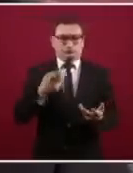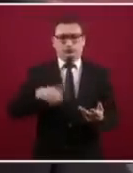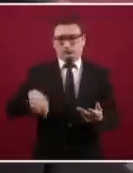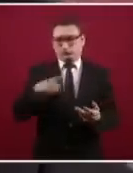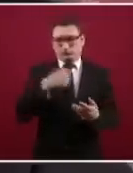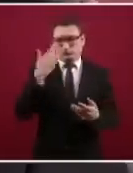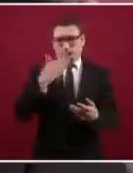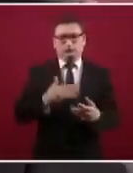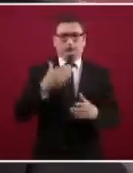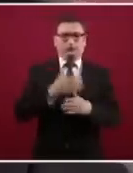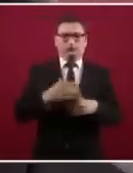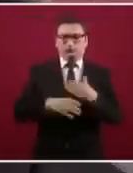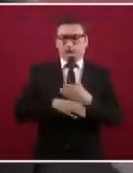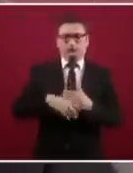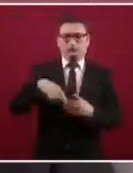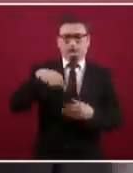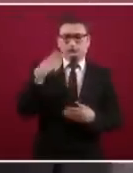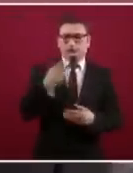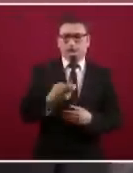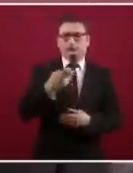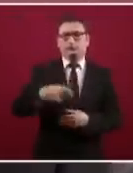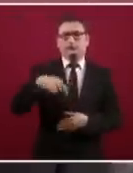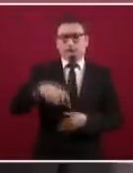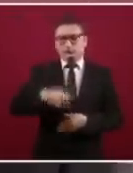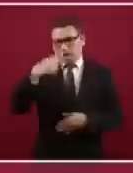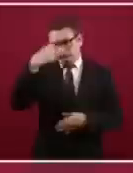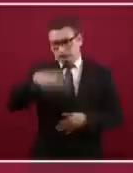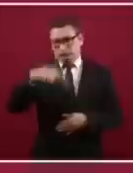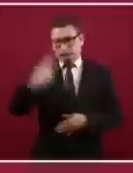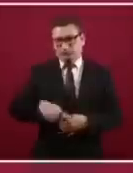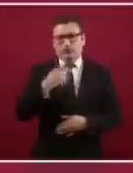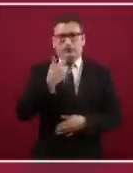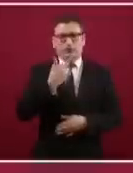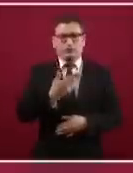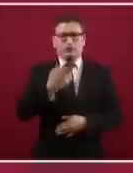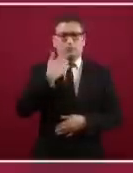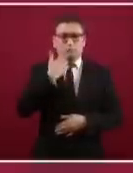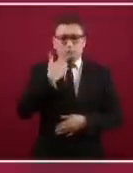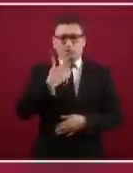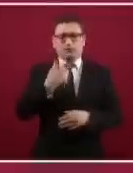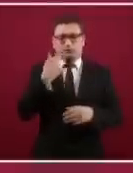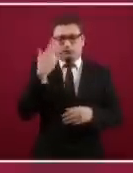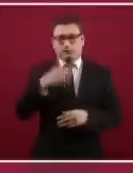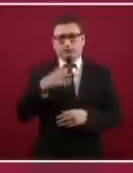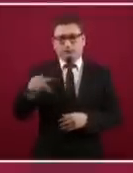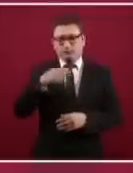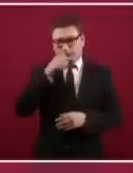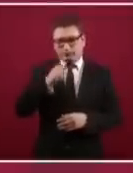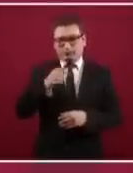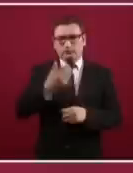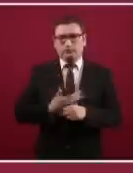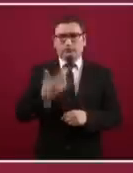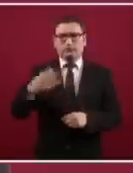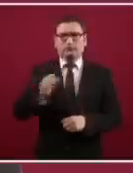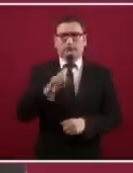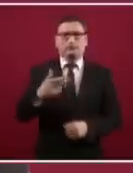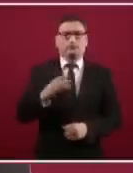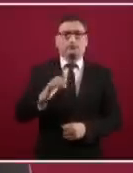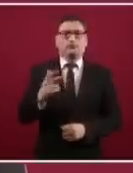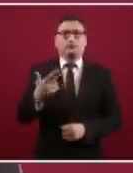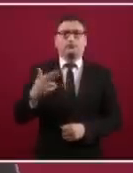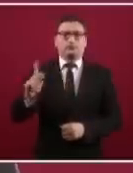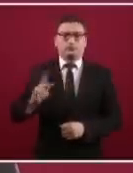patrimonio de la nación que tiene en custodia la Secretaría de Hacienda